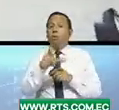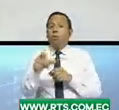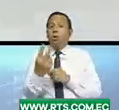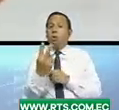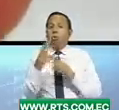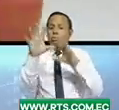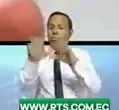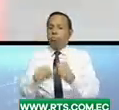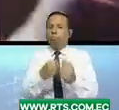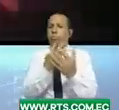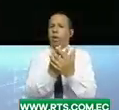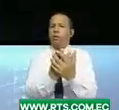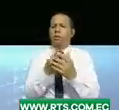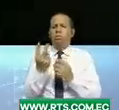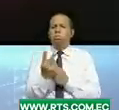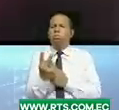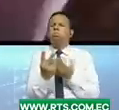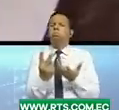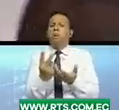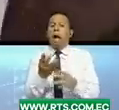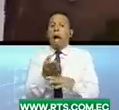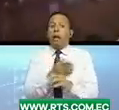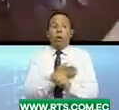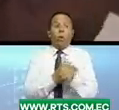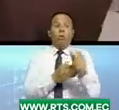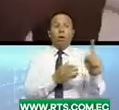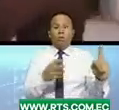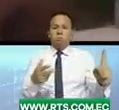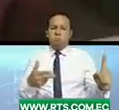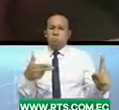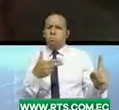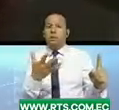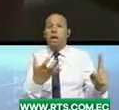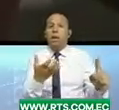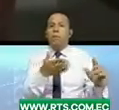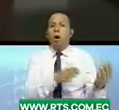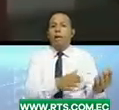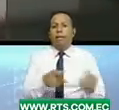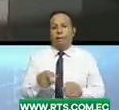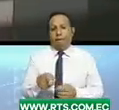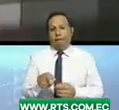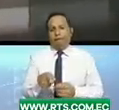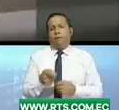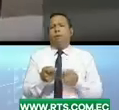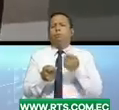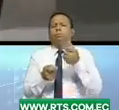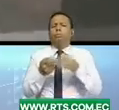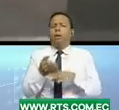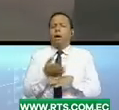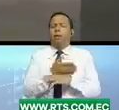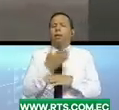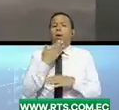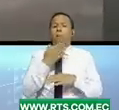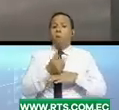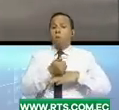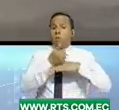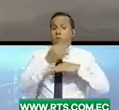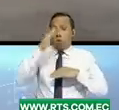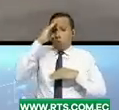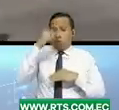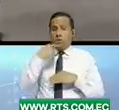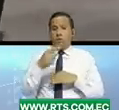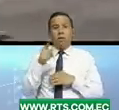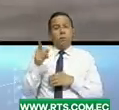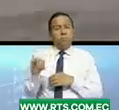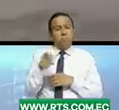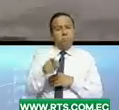un intento de sicariato. Según lo que nos dijeron hace pocos minutos, precisamente elementos de la policía, pues estas dos personas intentaron